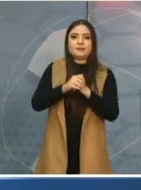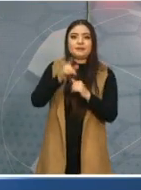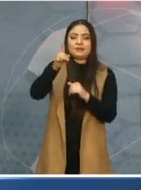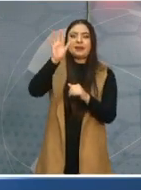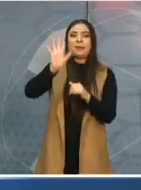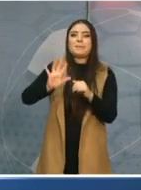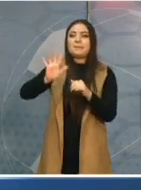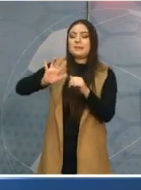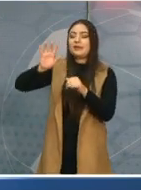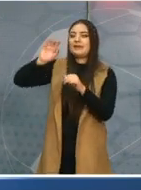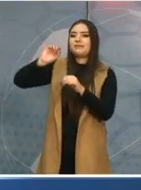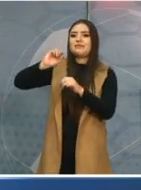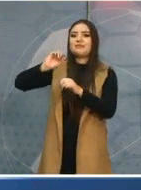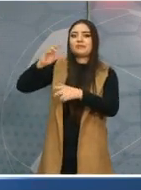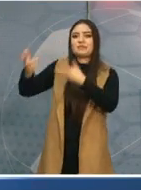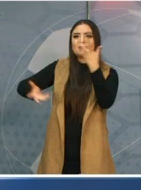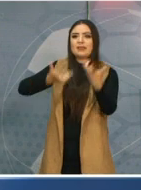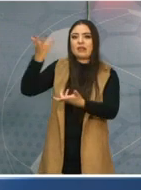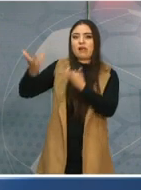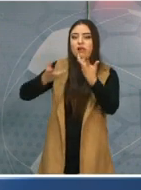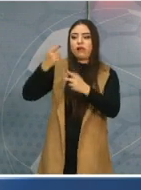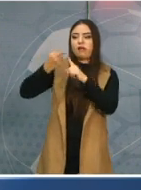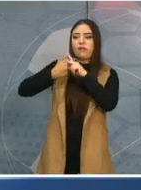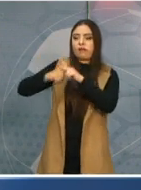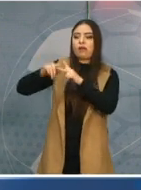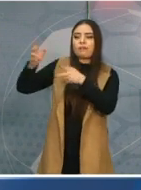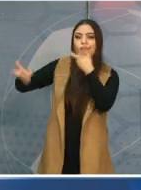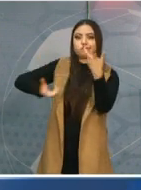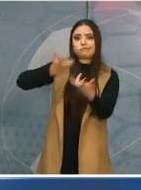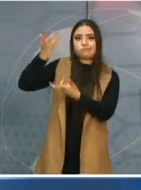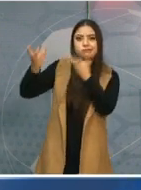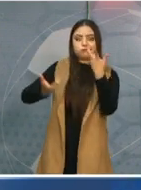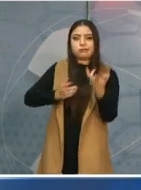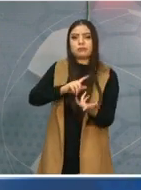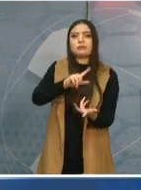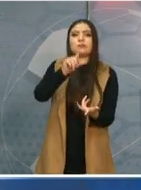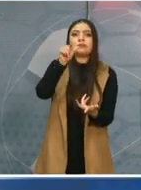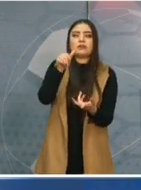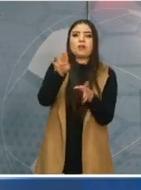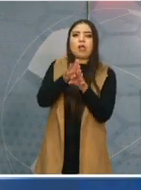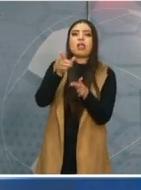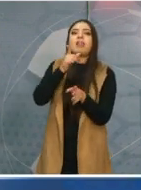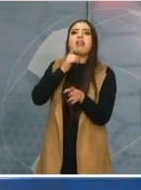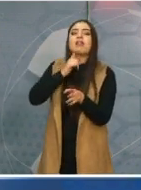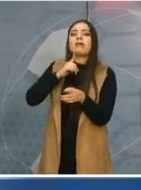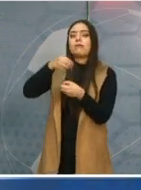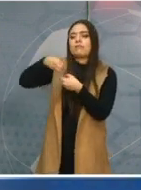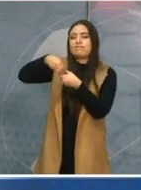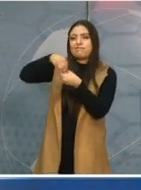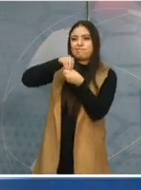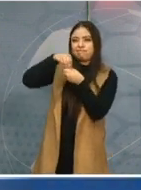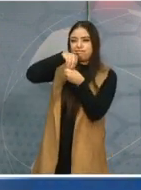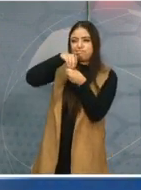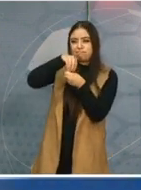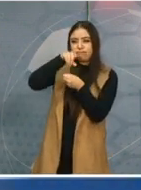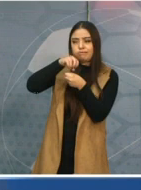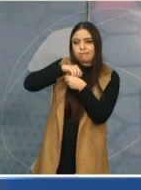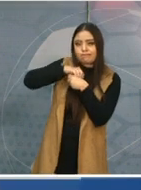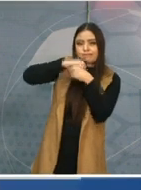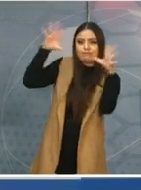comenta la dirección de protección civil aunado a la acumulación de gas lp fue lo que provocó la explosión que dejó este